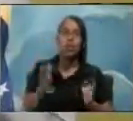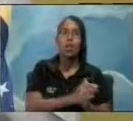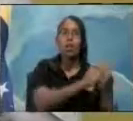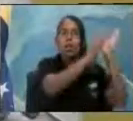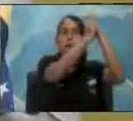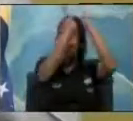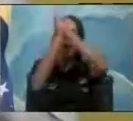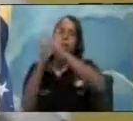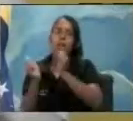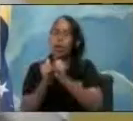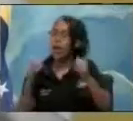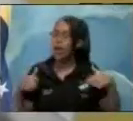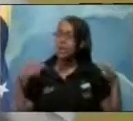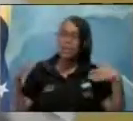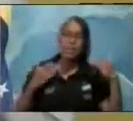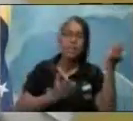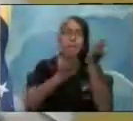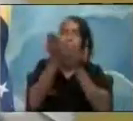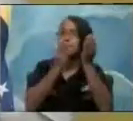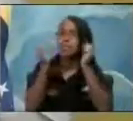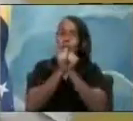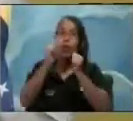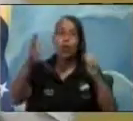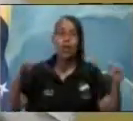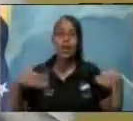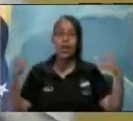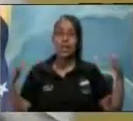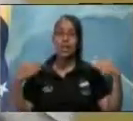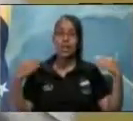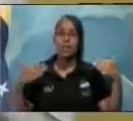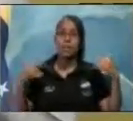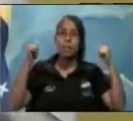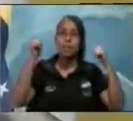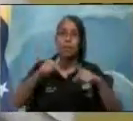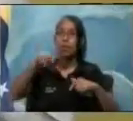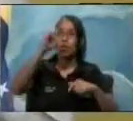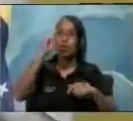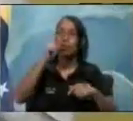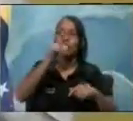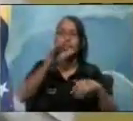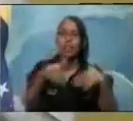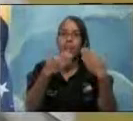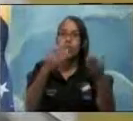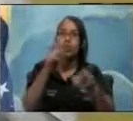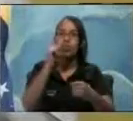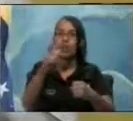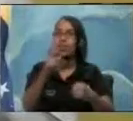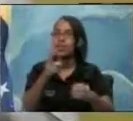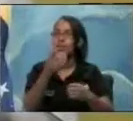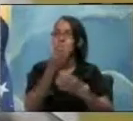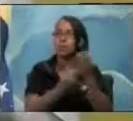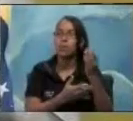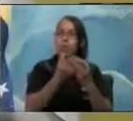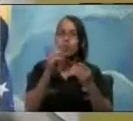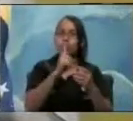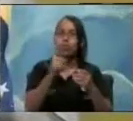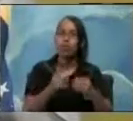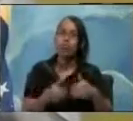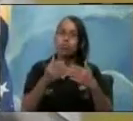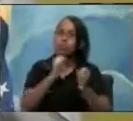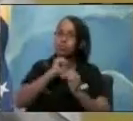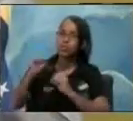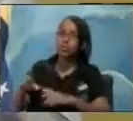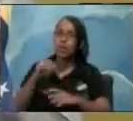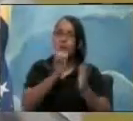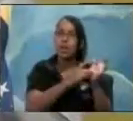alegría, que le sirvan con alegría, que le sirvamos con alegría. Hoy Dios te está dando esa mano. No desprecies, no dejes